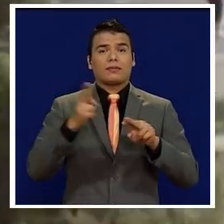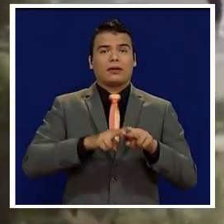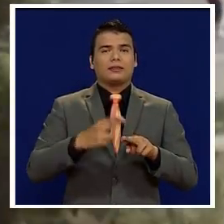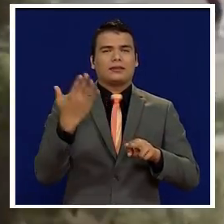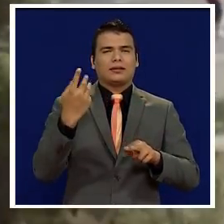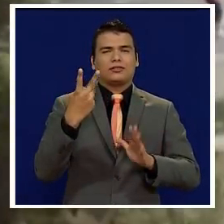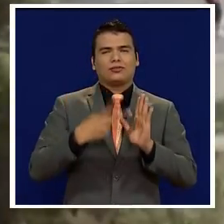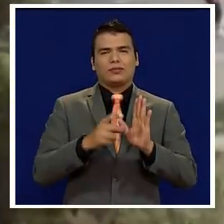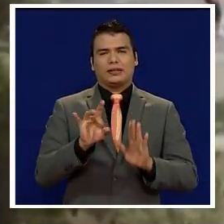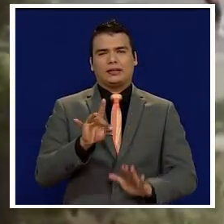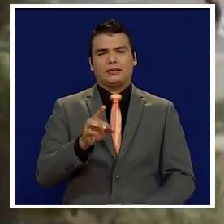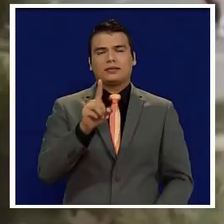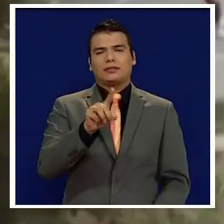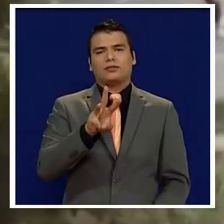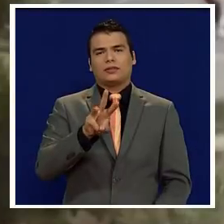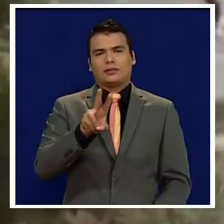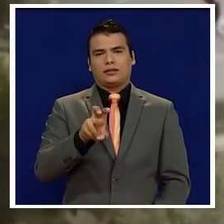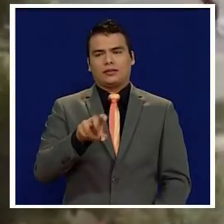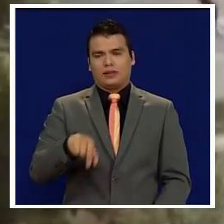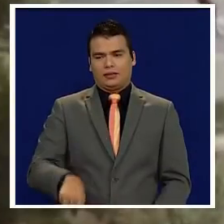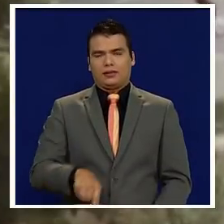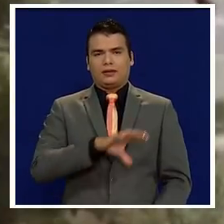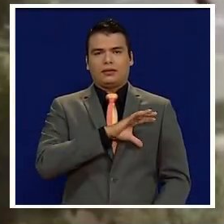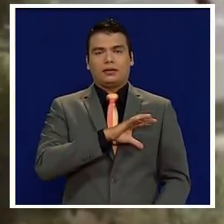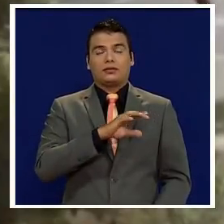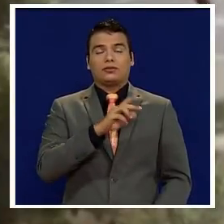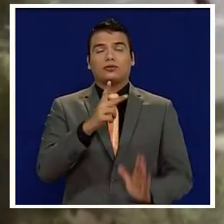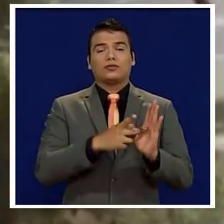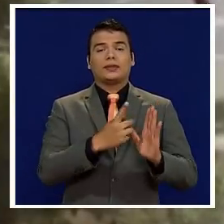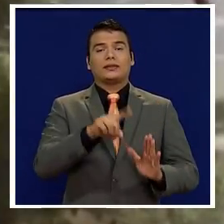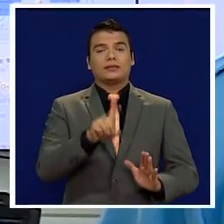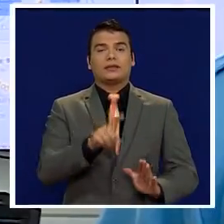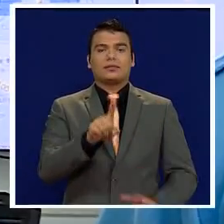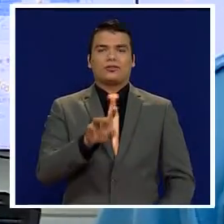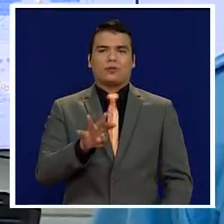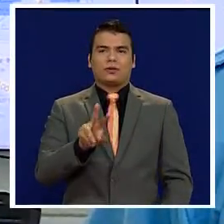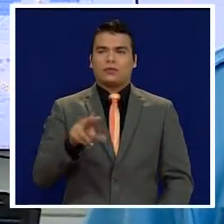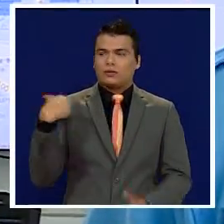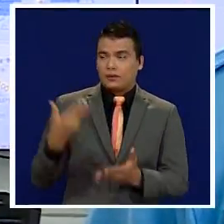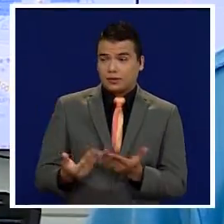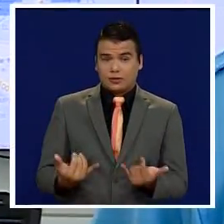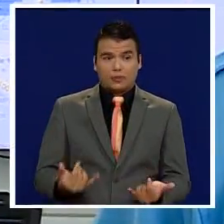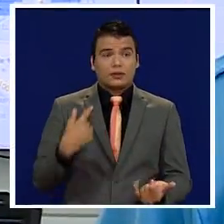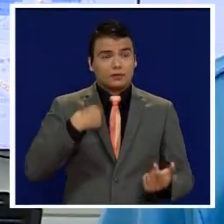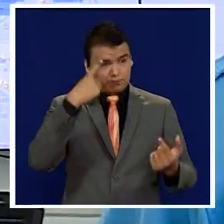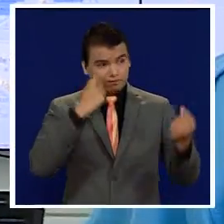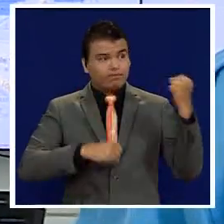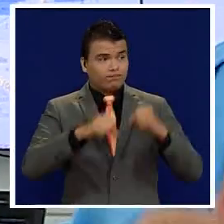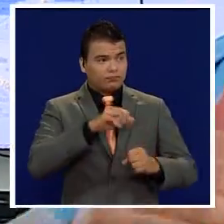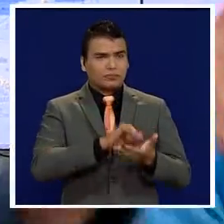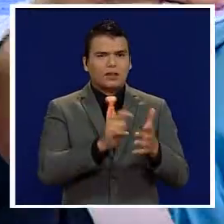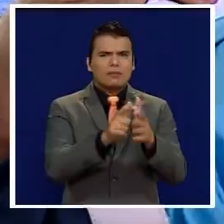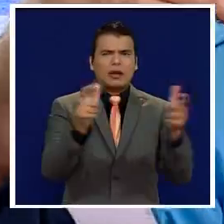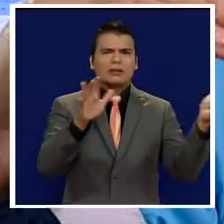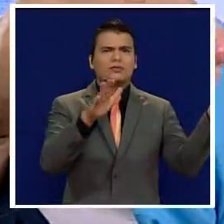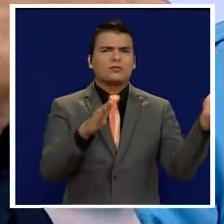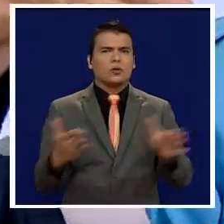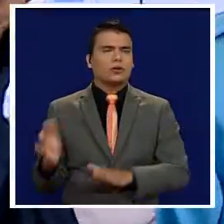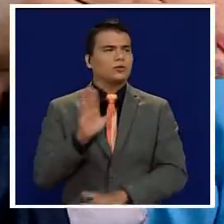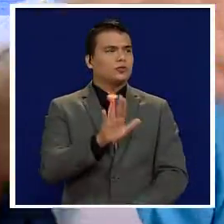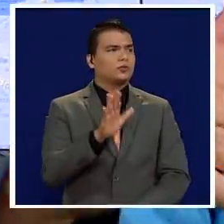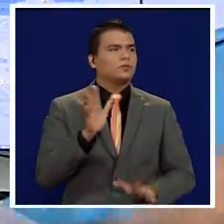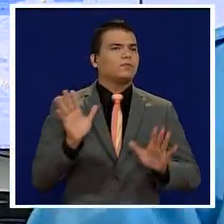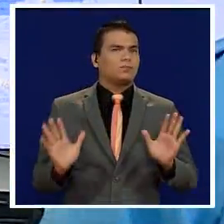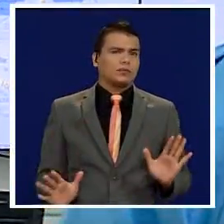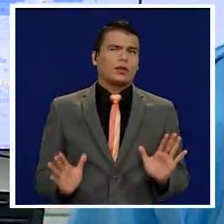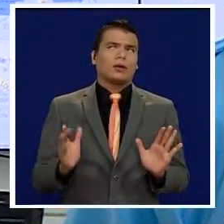en 2015, en el 2016 ya son 142. Seguimos preocupados por los muertos en accidentes de tránsito, aunque esa diferencia la